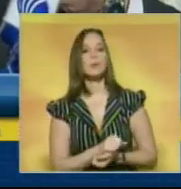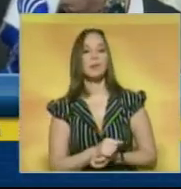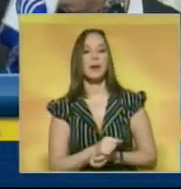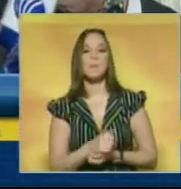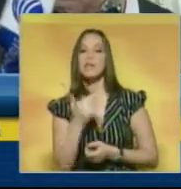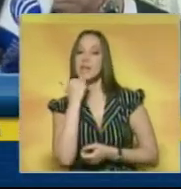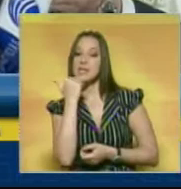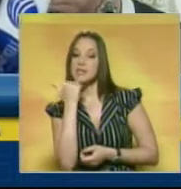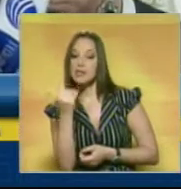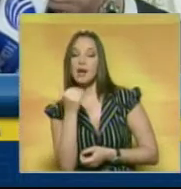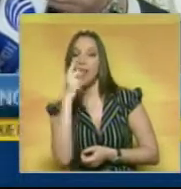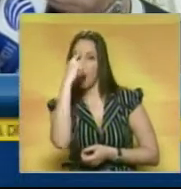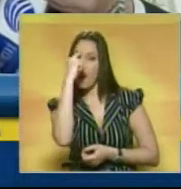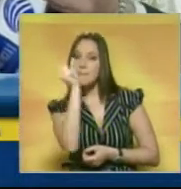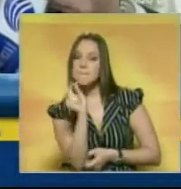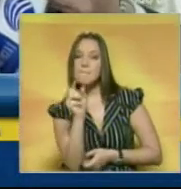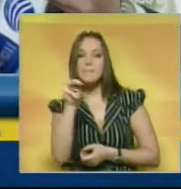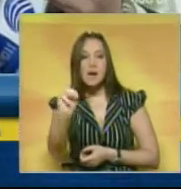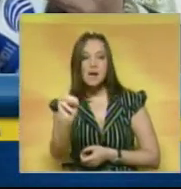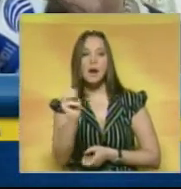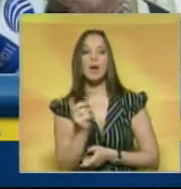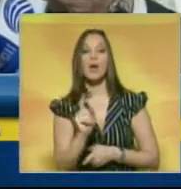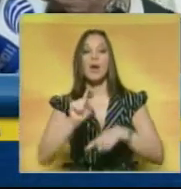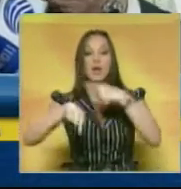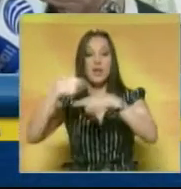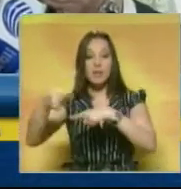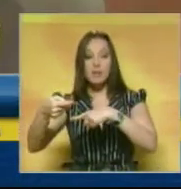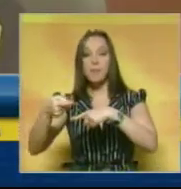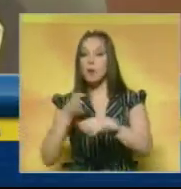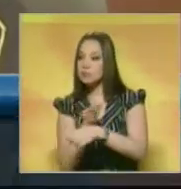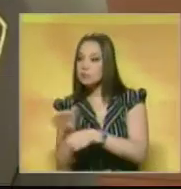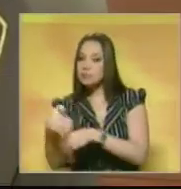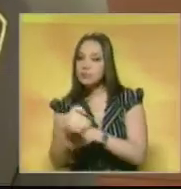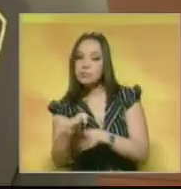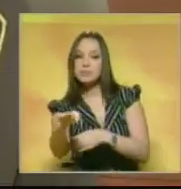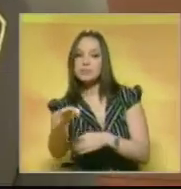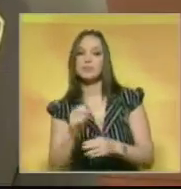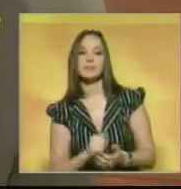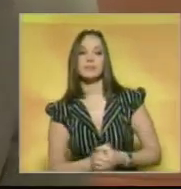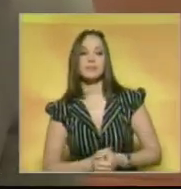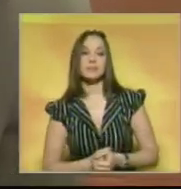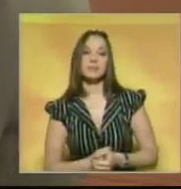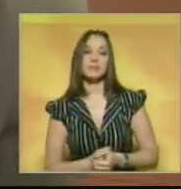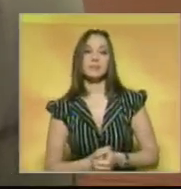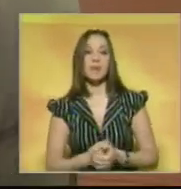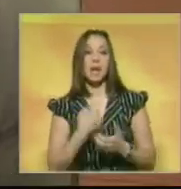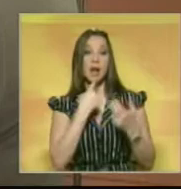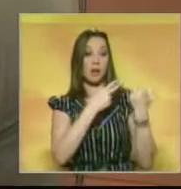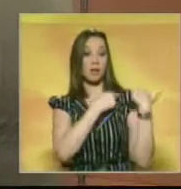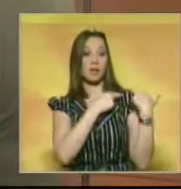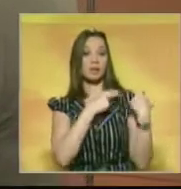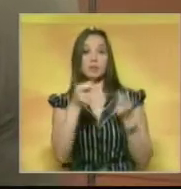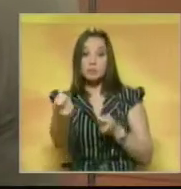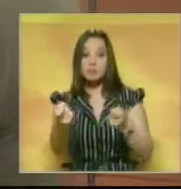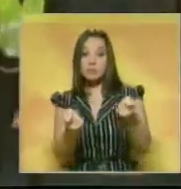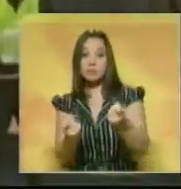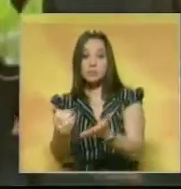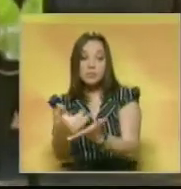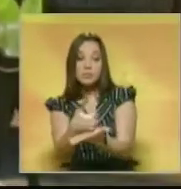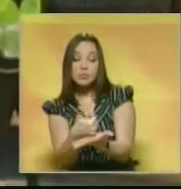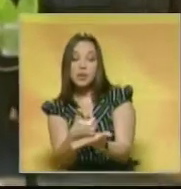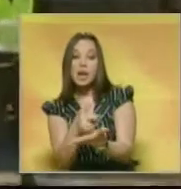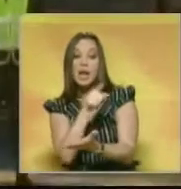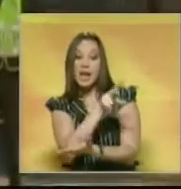de Maicao y cogen ruta especialmente hacia La Paz, Cesar. De acuerdo con las autoridades, el contrabando del combustible era el